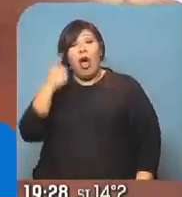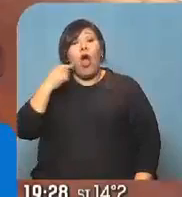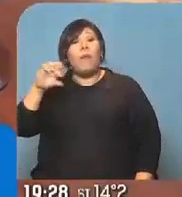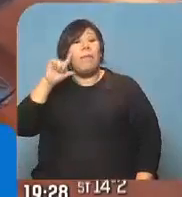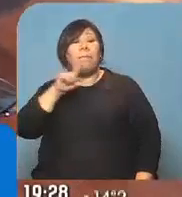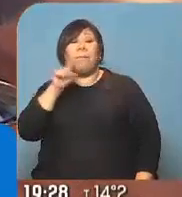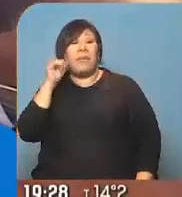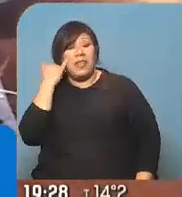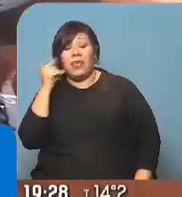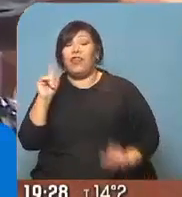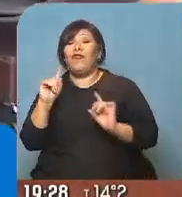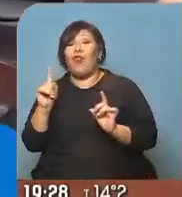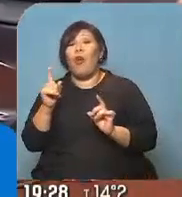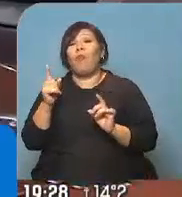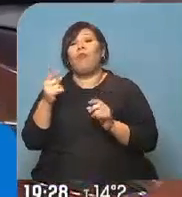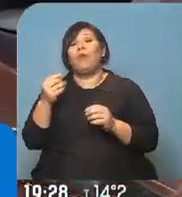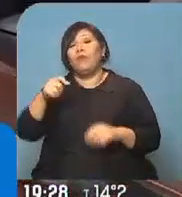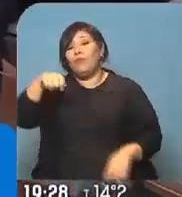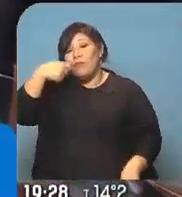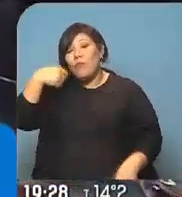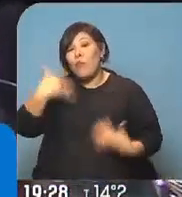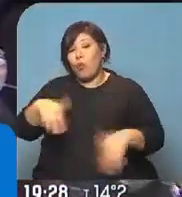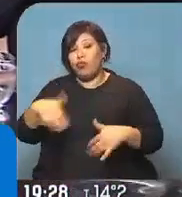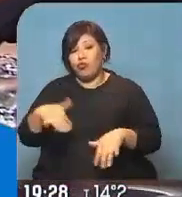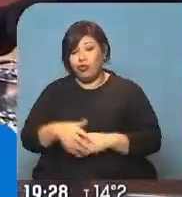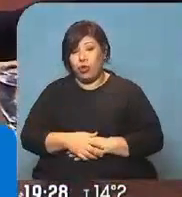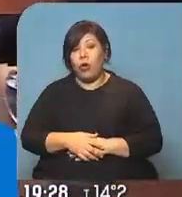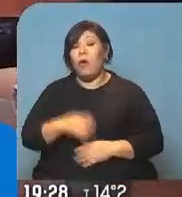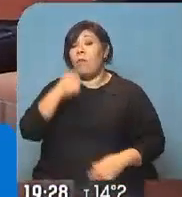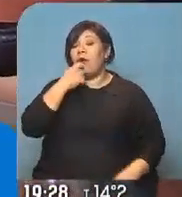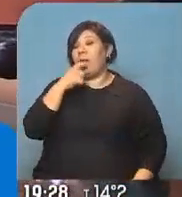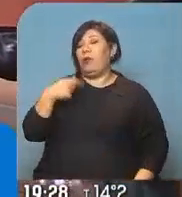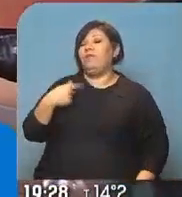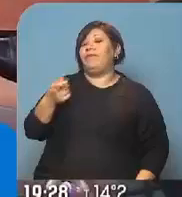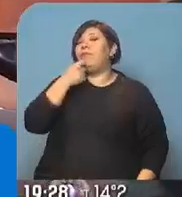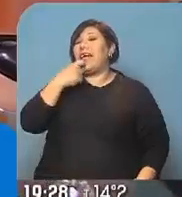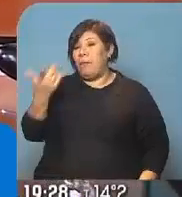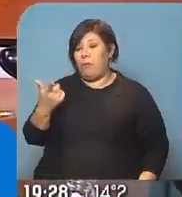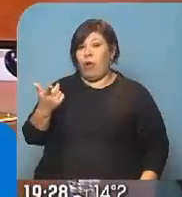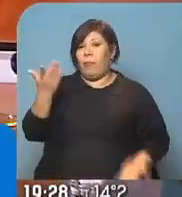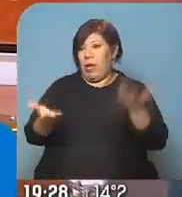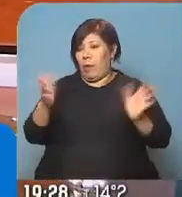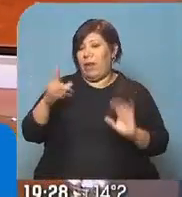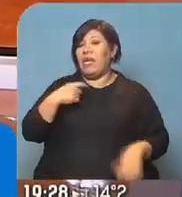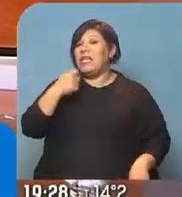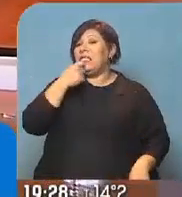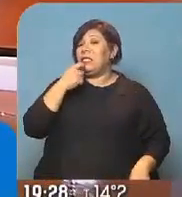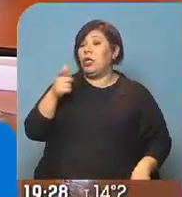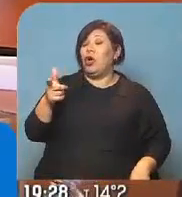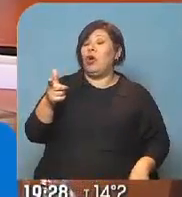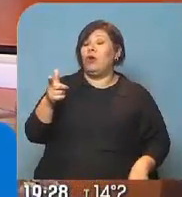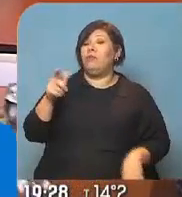pasaje al acto que implica que yo no guardo la consecuencia que si lo empujo usted puede, o si que dispara un arma pasa algo. Tengo una